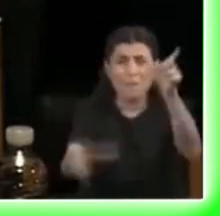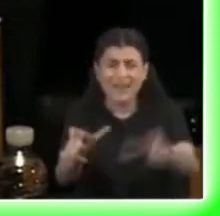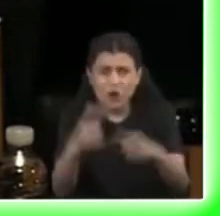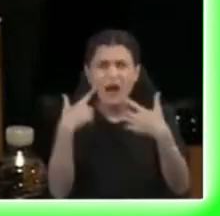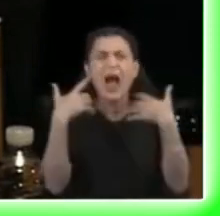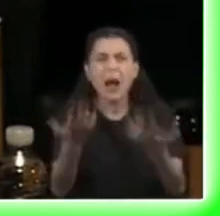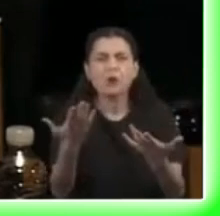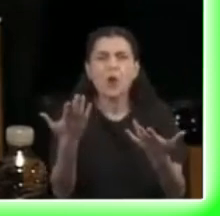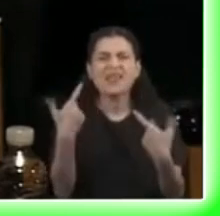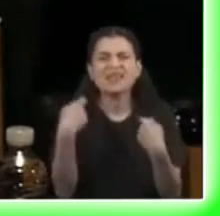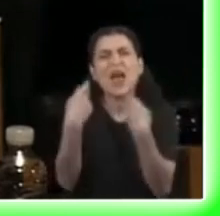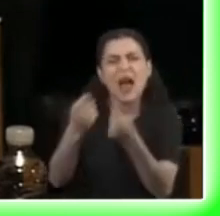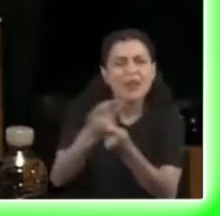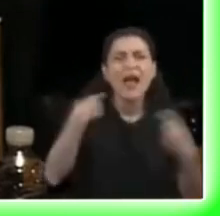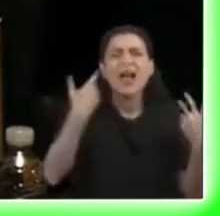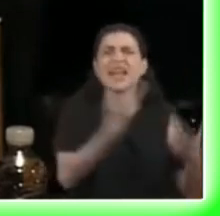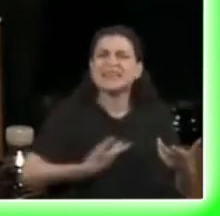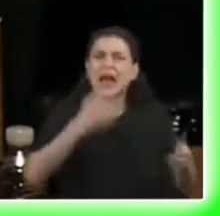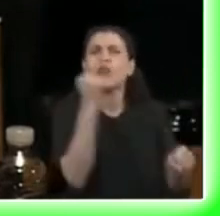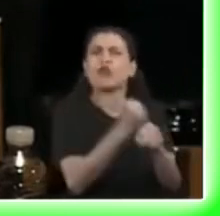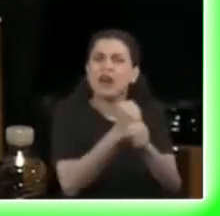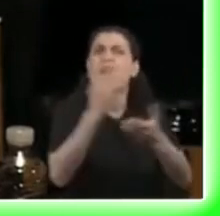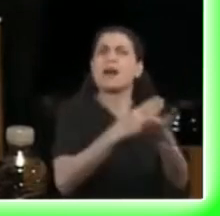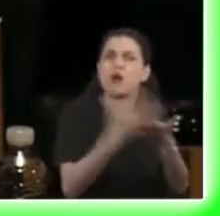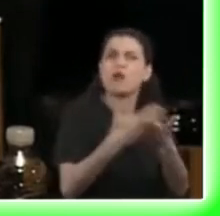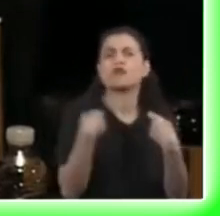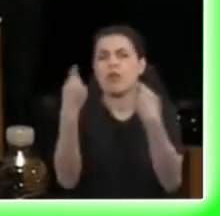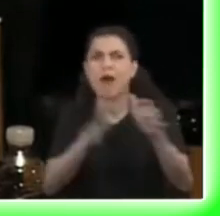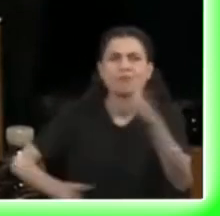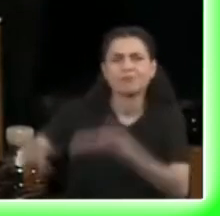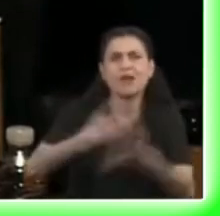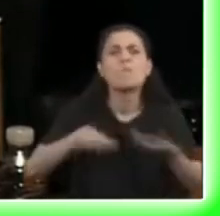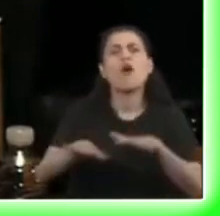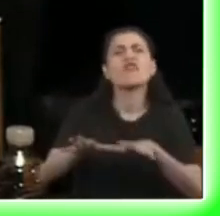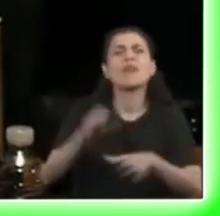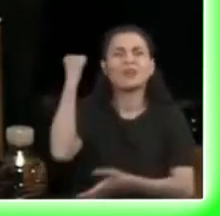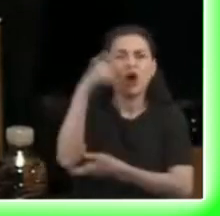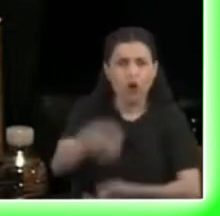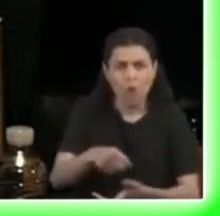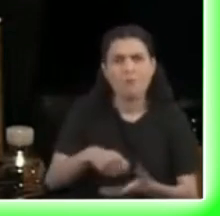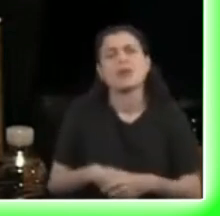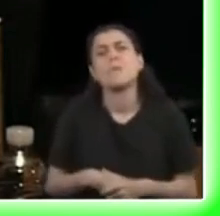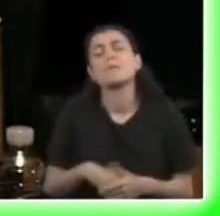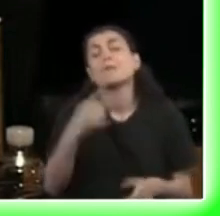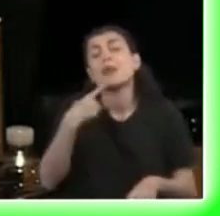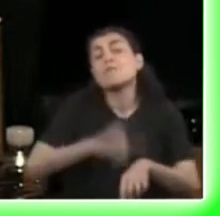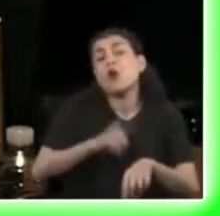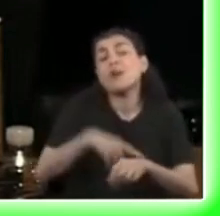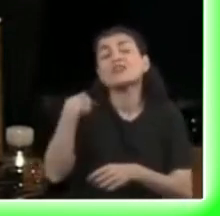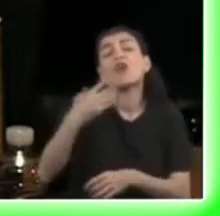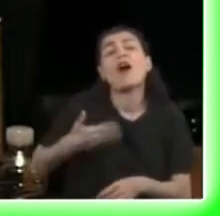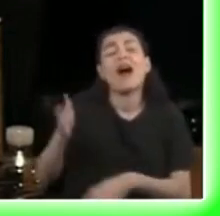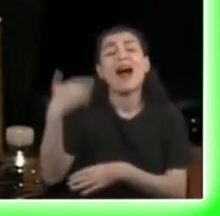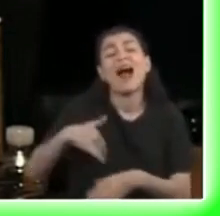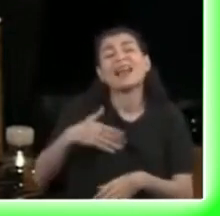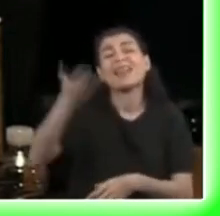este modelo. Con el sol de la economía libre brillando sobre la patria, en pocas décadas pasamos de ser un país de bárbaros